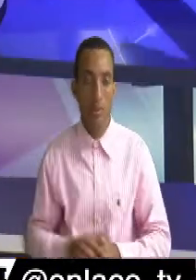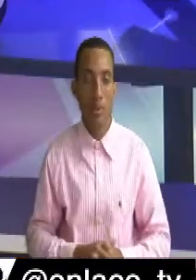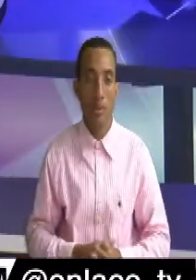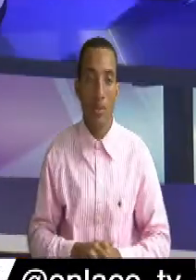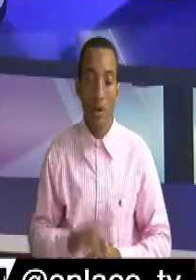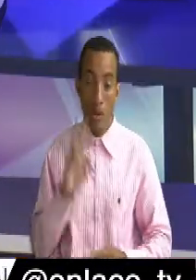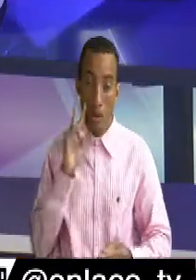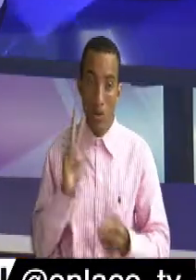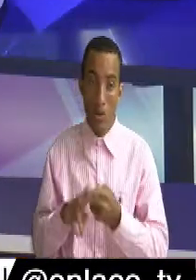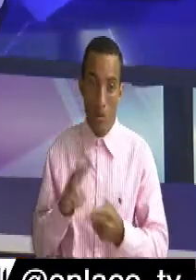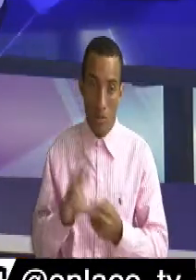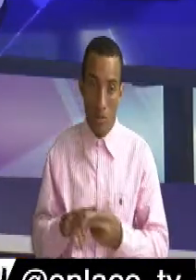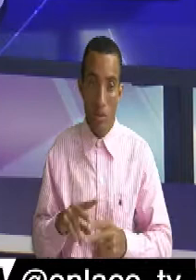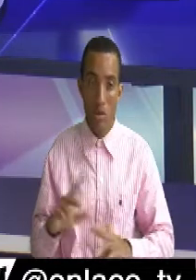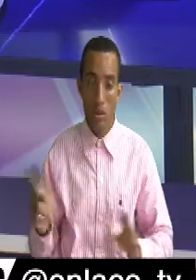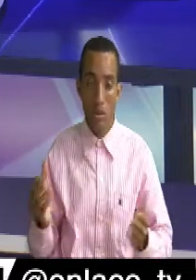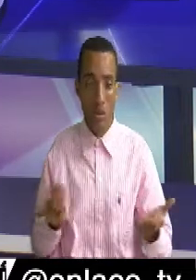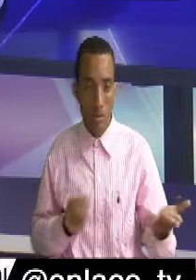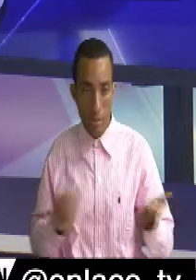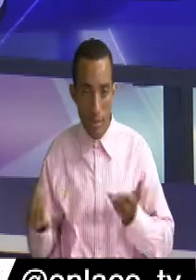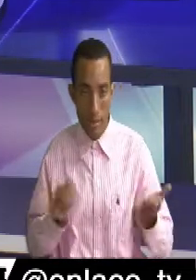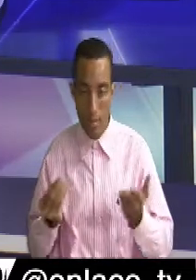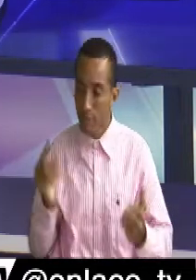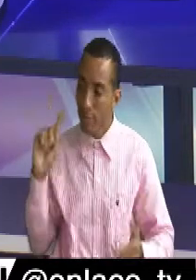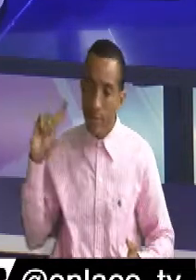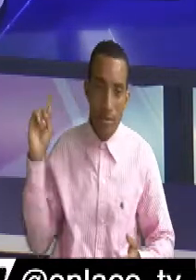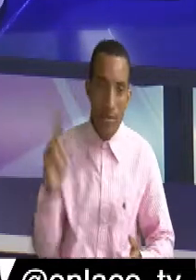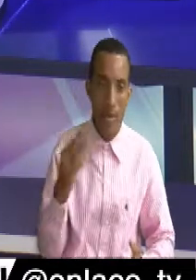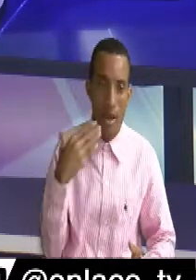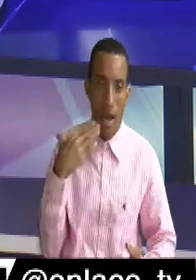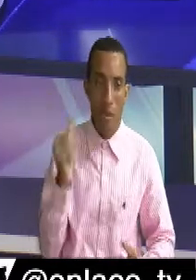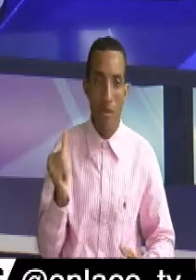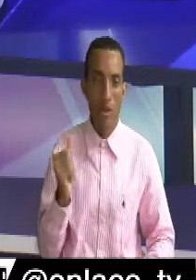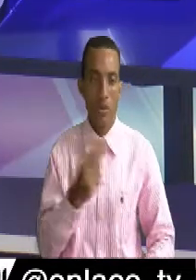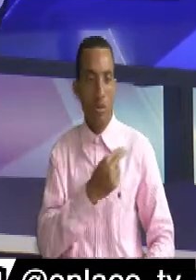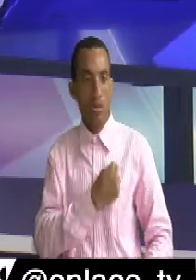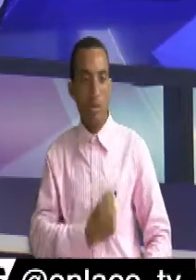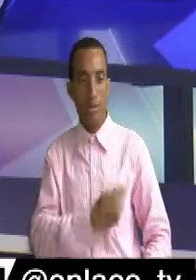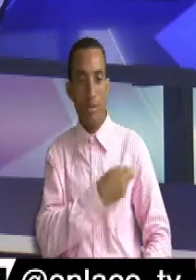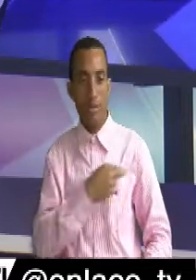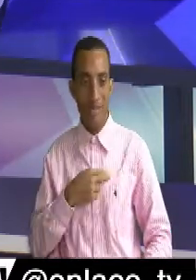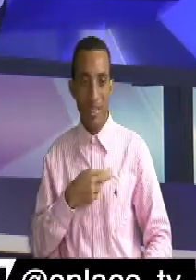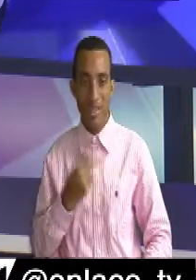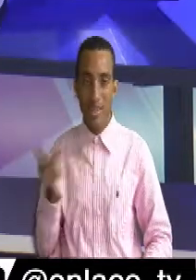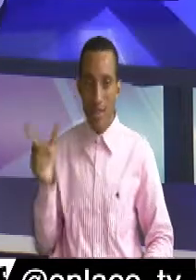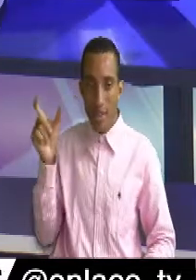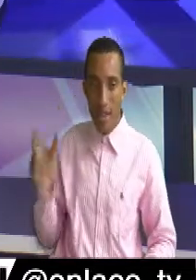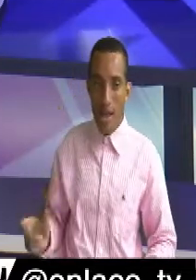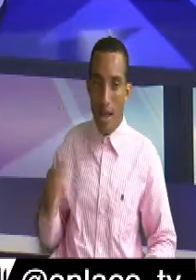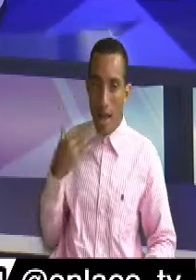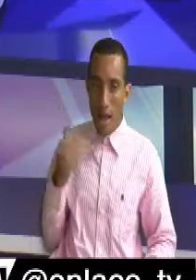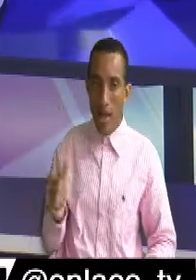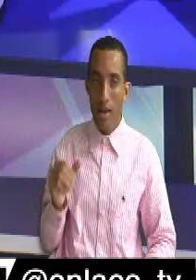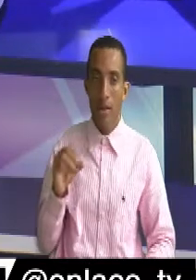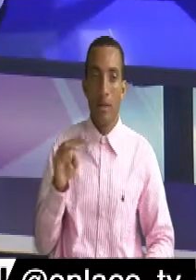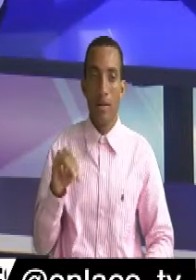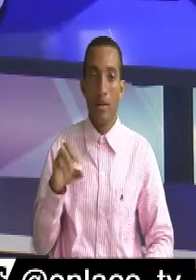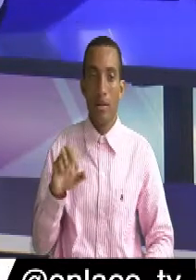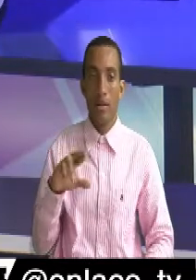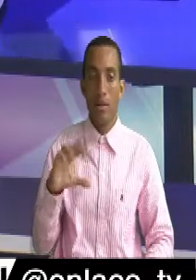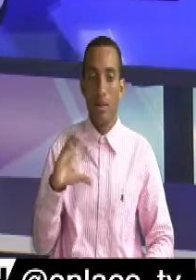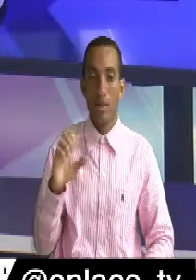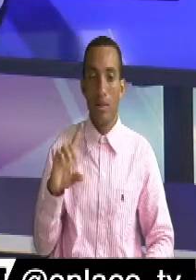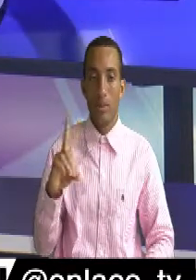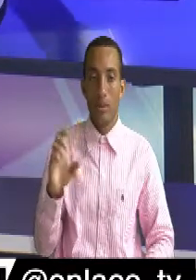servicio que por más de 20 años lleva una mujer voluntaria de la Cruz Roja. Ella es Mercedes Tatis de Serrano. Estas son las buenas noticias que llegan a